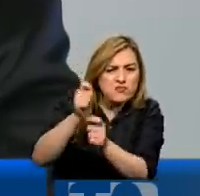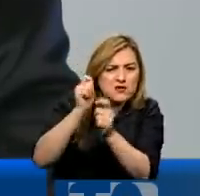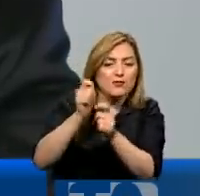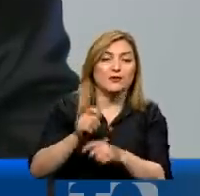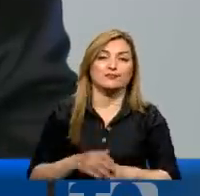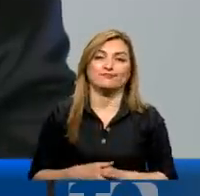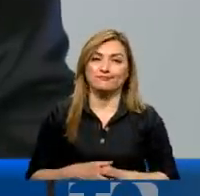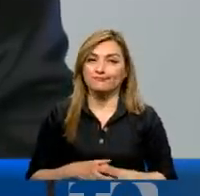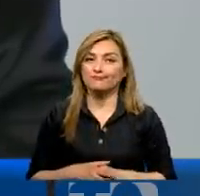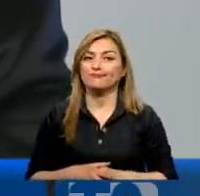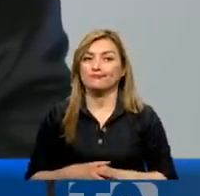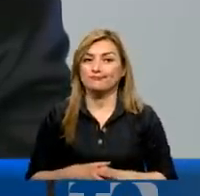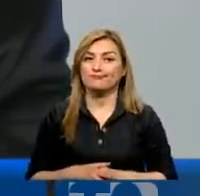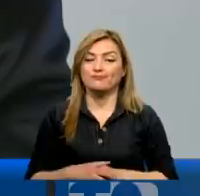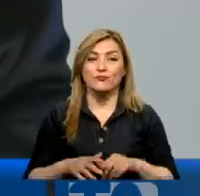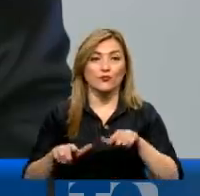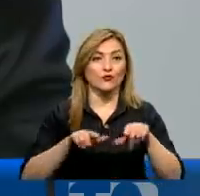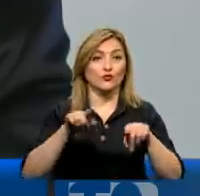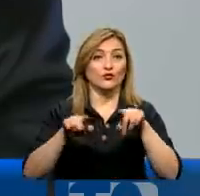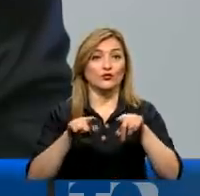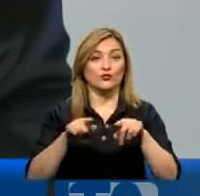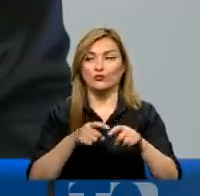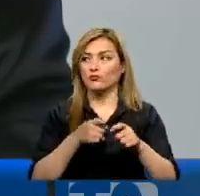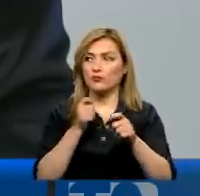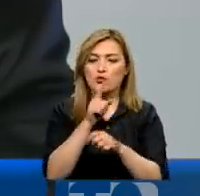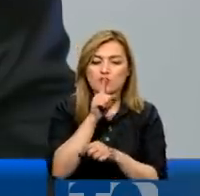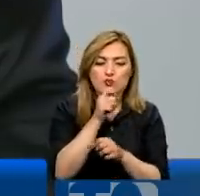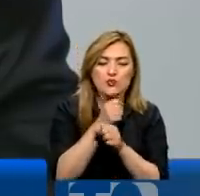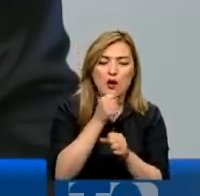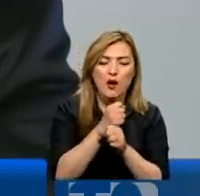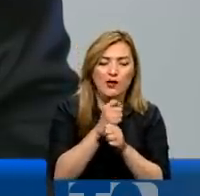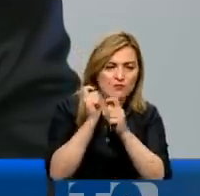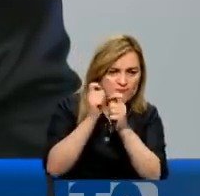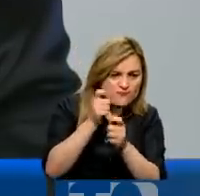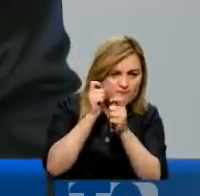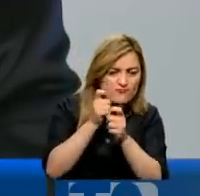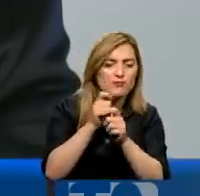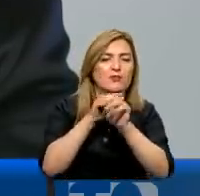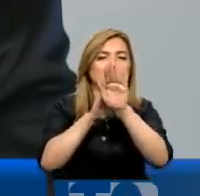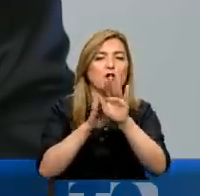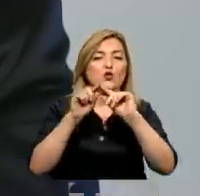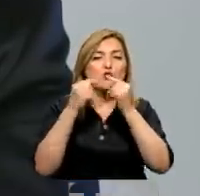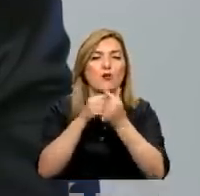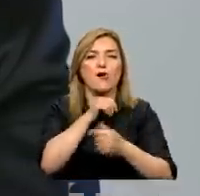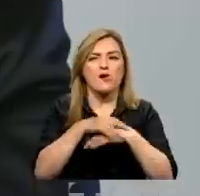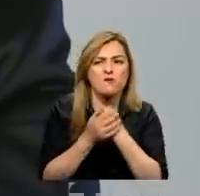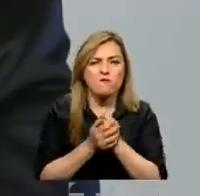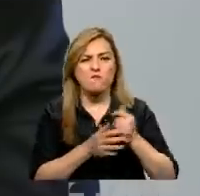mineros ilegales. Hay algunos sitios que lastimosamente están respaldados por grupos